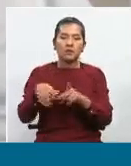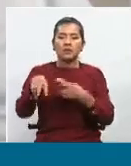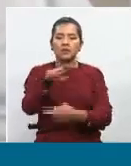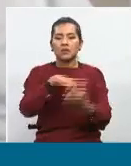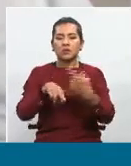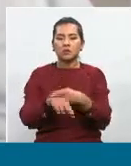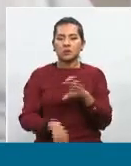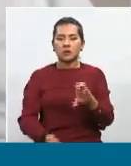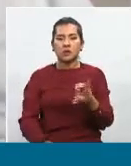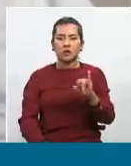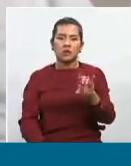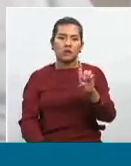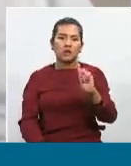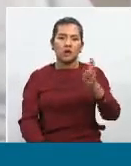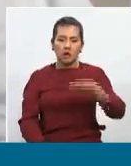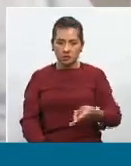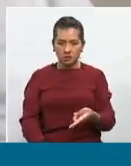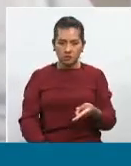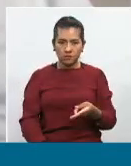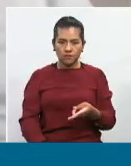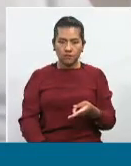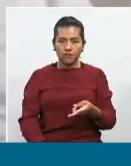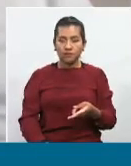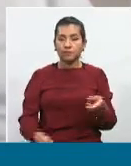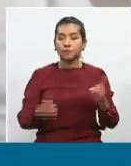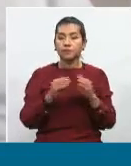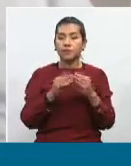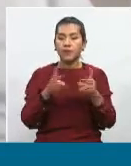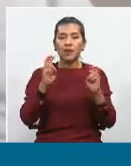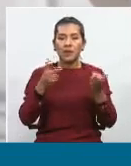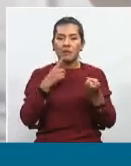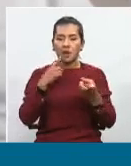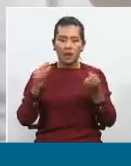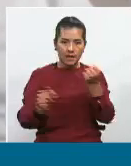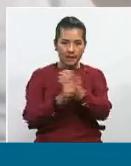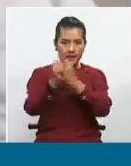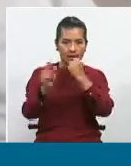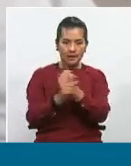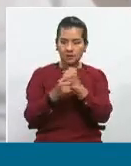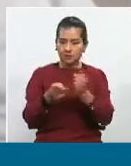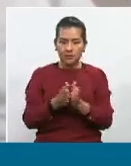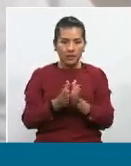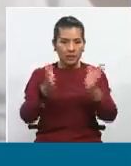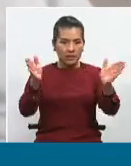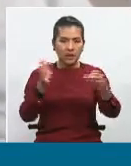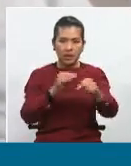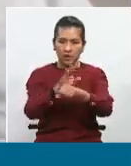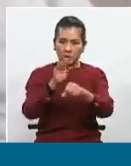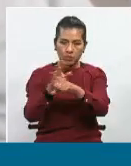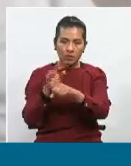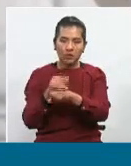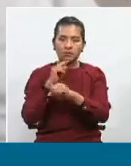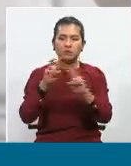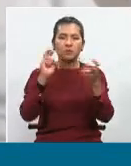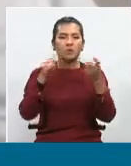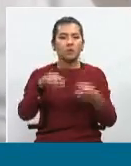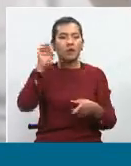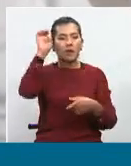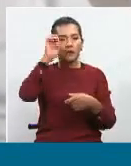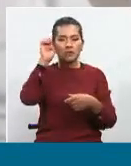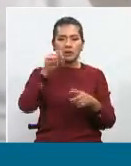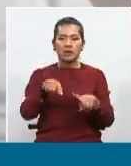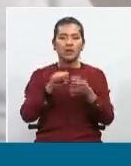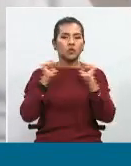mencionaba usted al inicio. Lo que se busca garantizar, en general, a través de estas recomendaciones, es de que el Estado, la